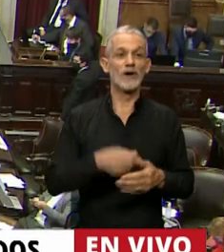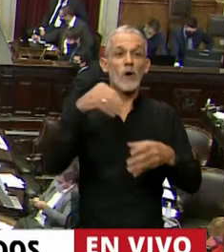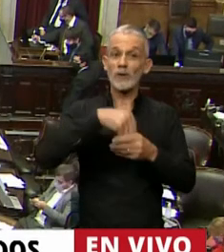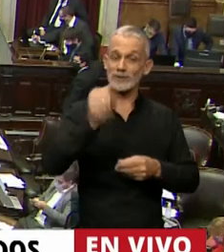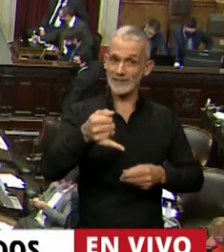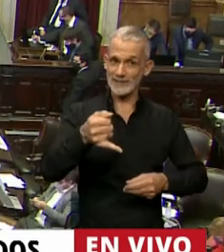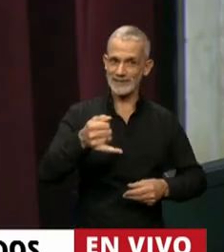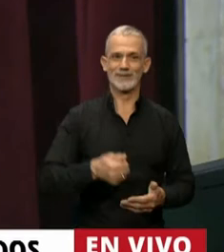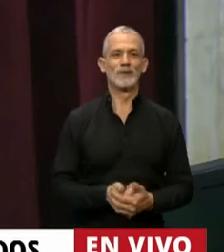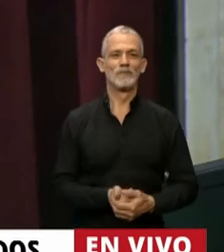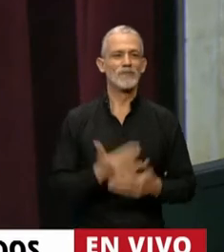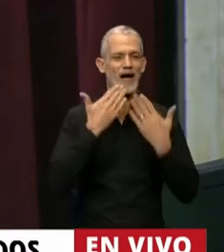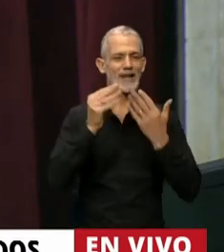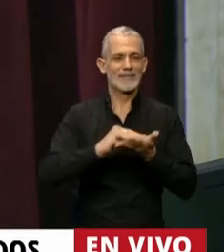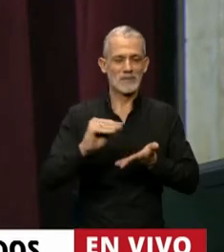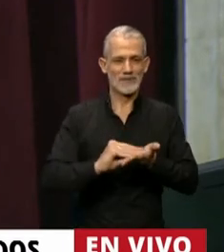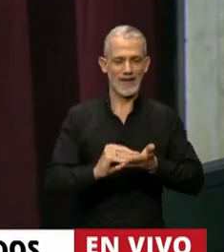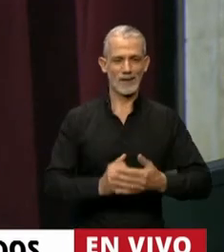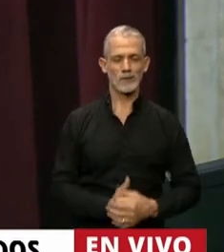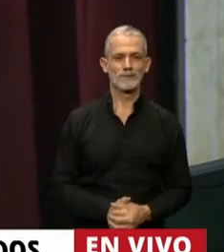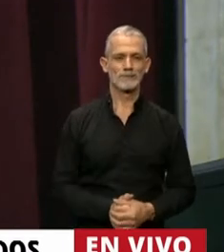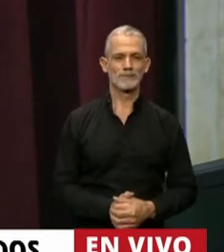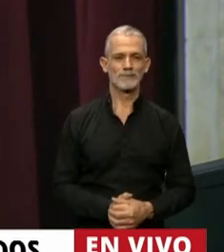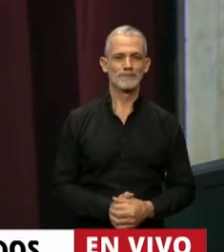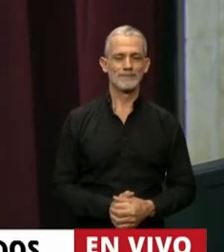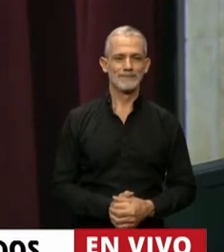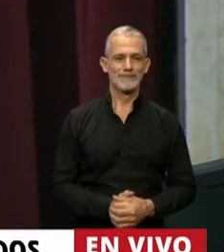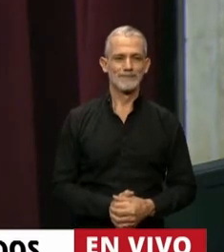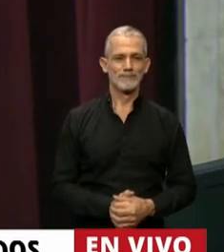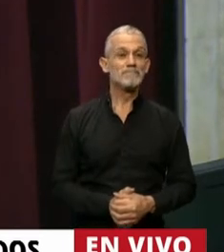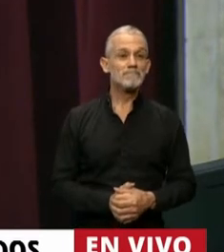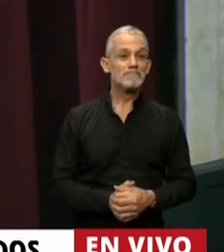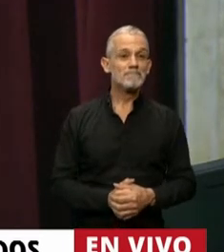Afirmativo, presidente. Gracias, diputado Laspina. ¿Quién me ha nombrado?